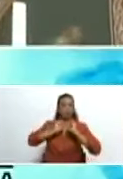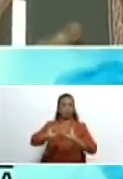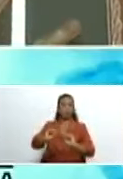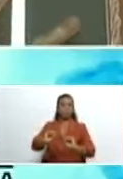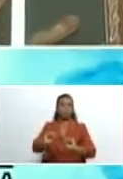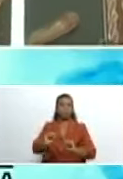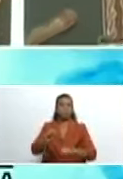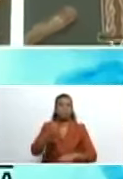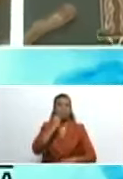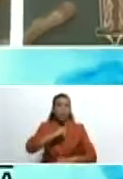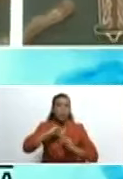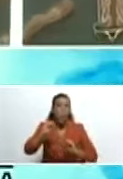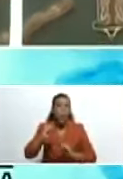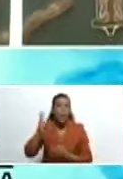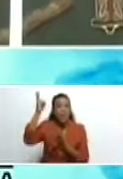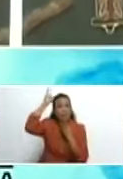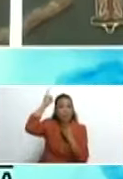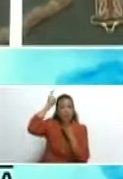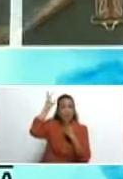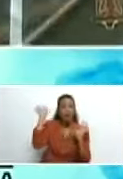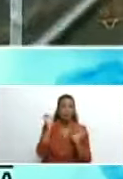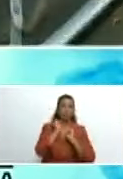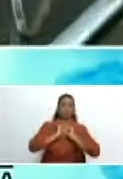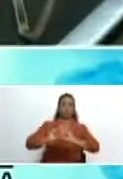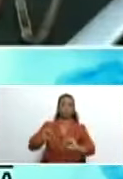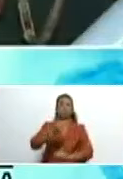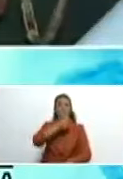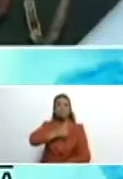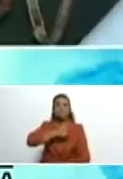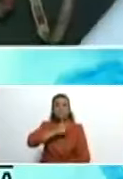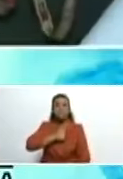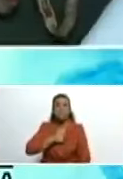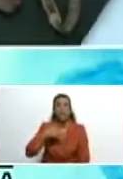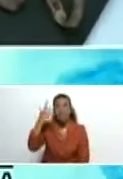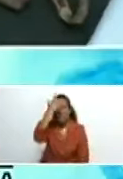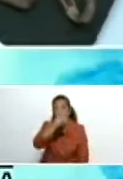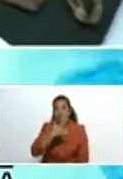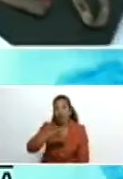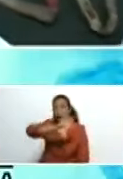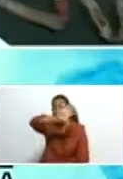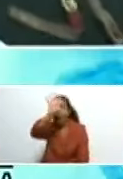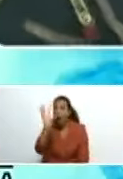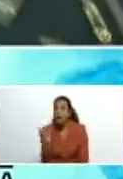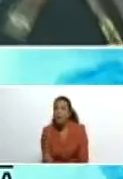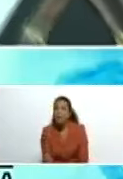sin resistencia indígena, sin resistencia y rebeldía